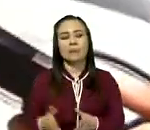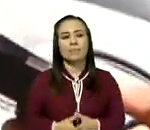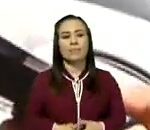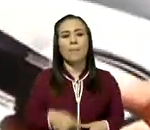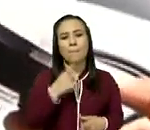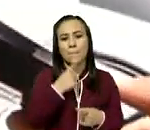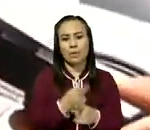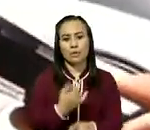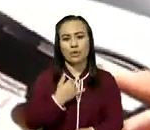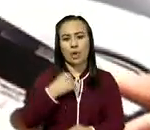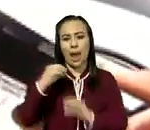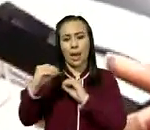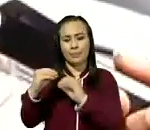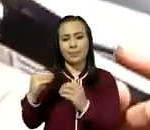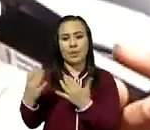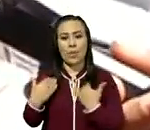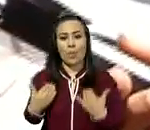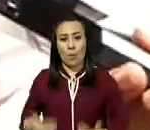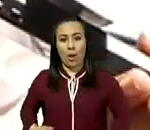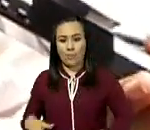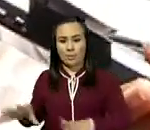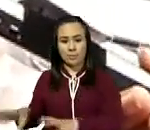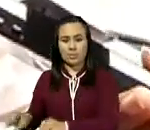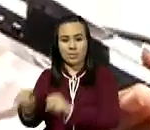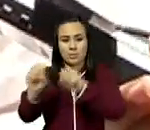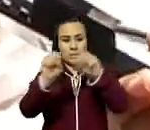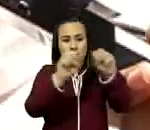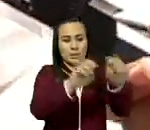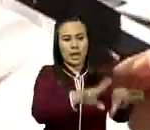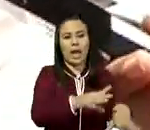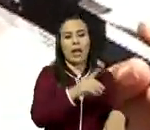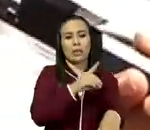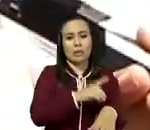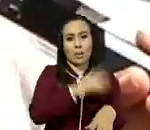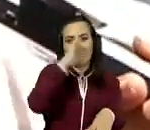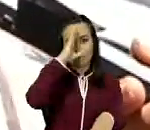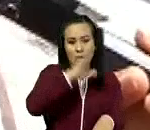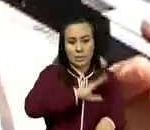que va a ser trasladado hasta la medicina legal para que